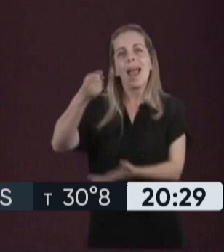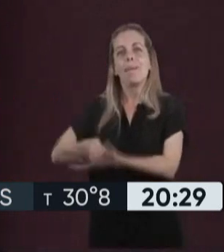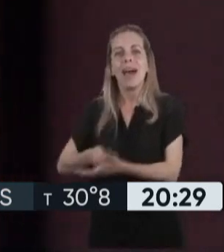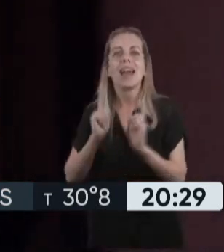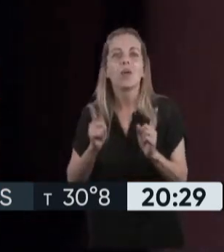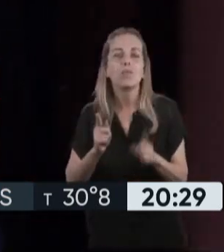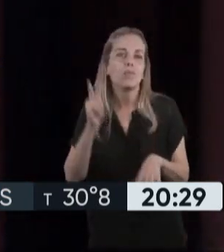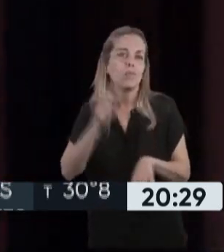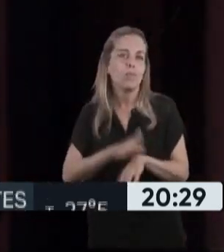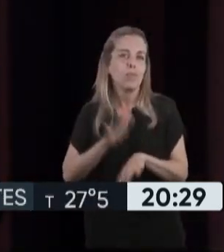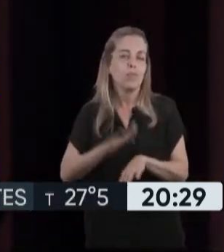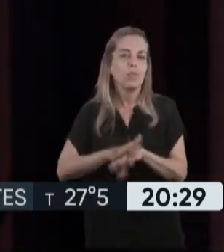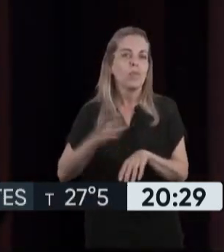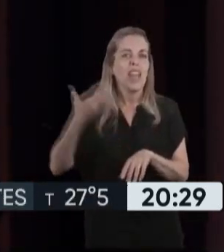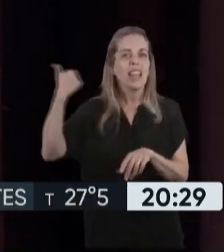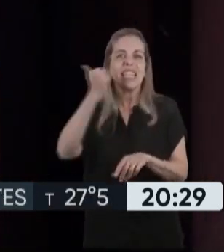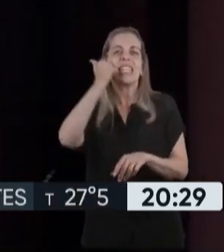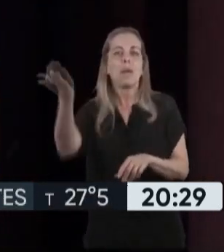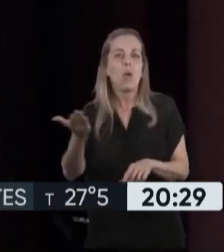dejan a nosotros.